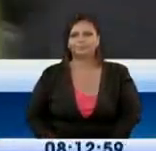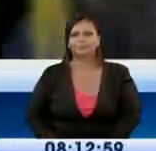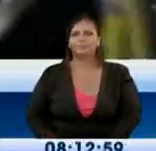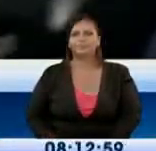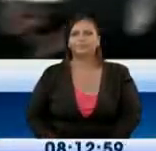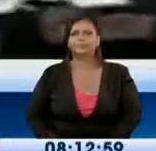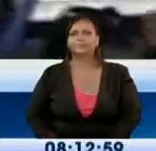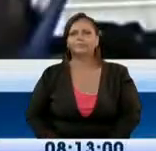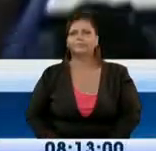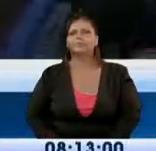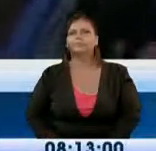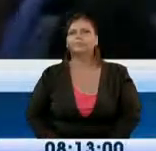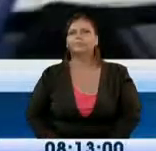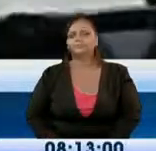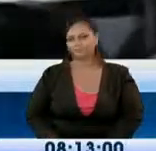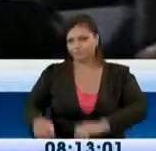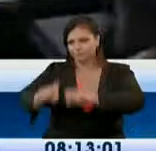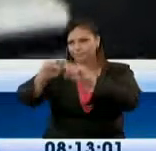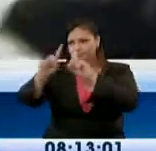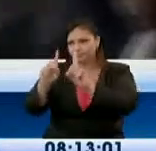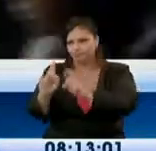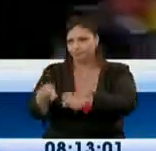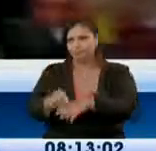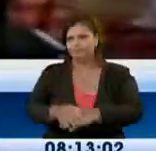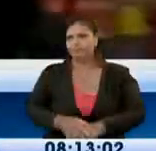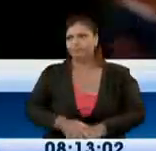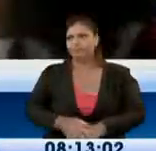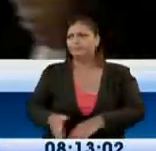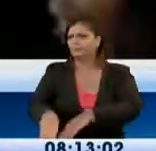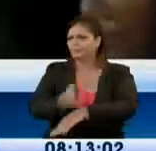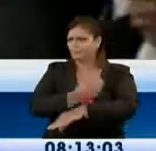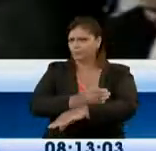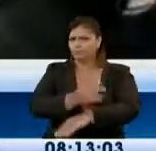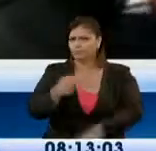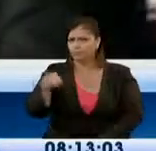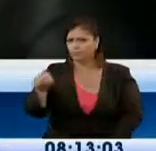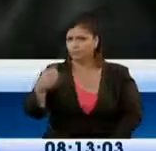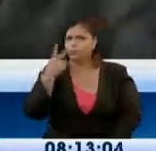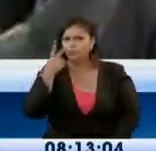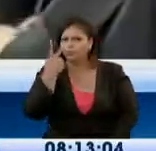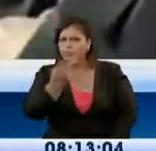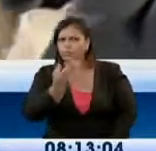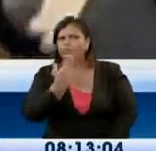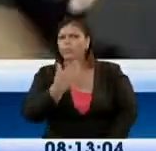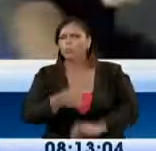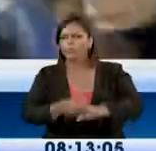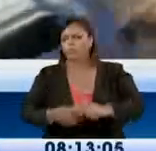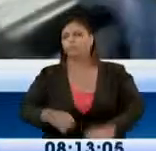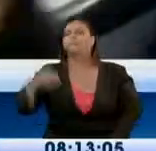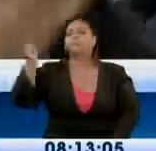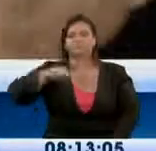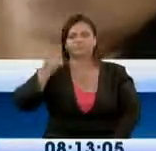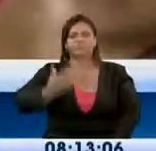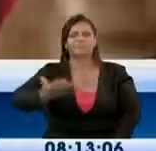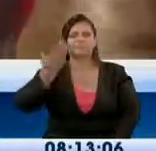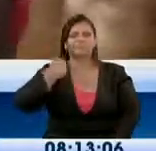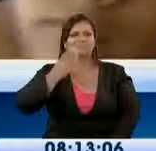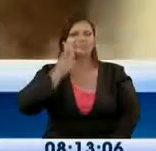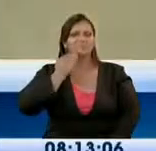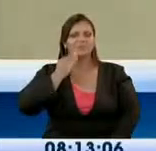aquello? Sí, algunas veces. ¿Víctima? Sí. ¿Qué le pasó? Me sustrajeron del bolsillo como